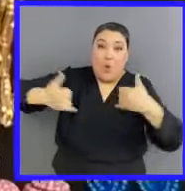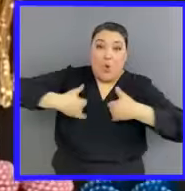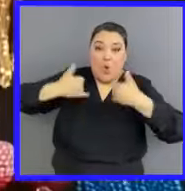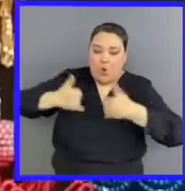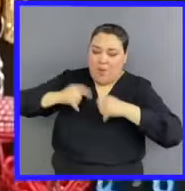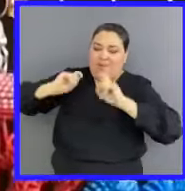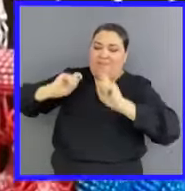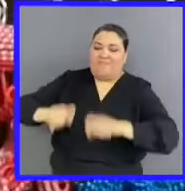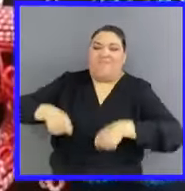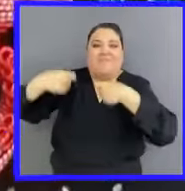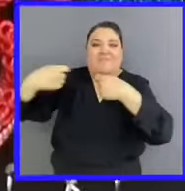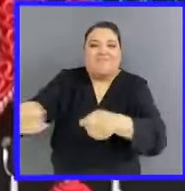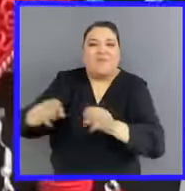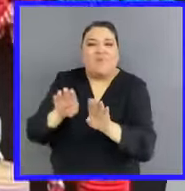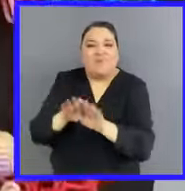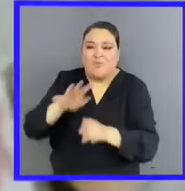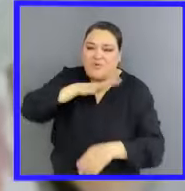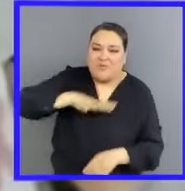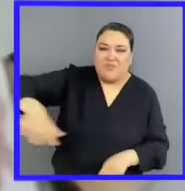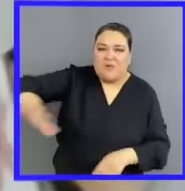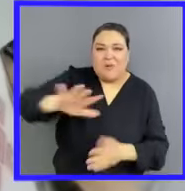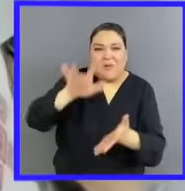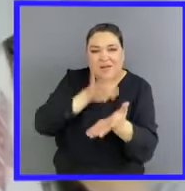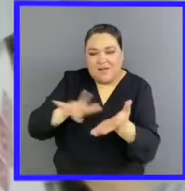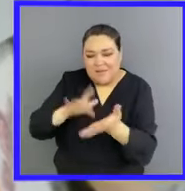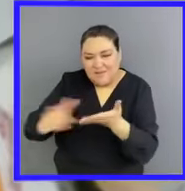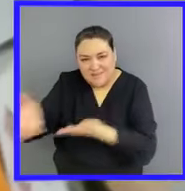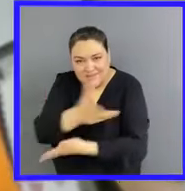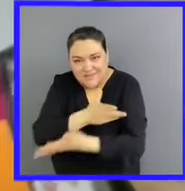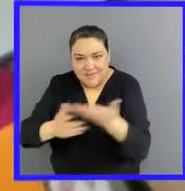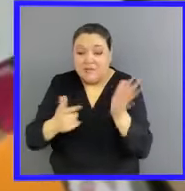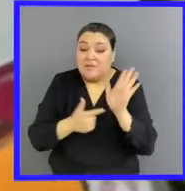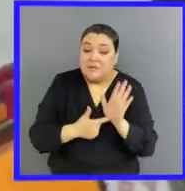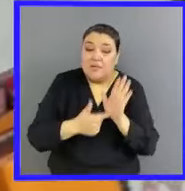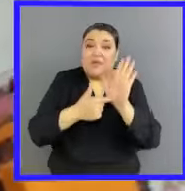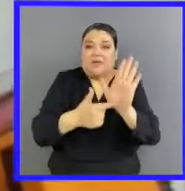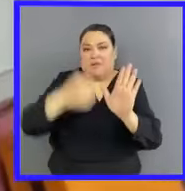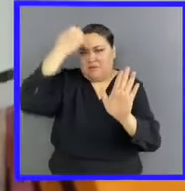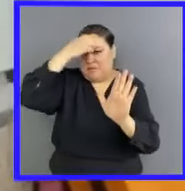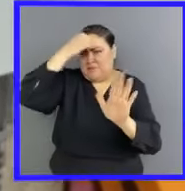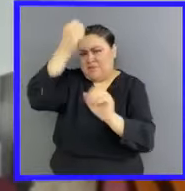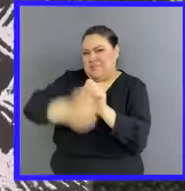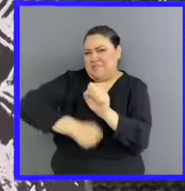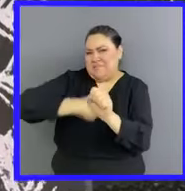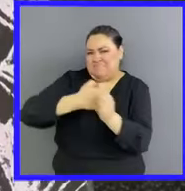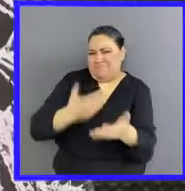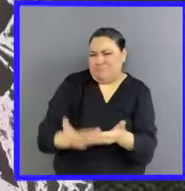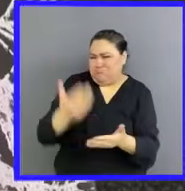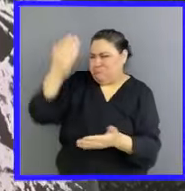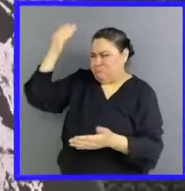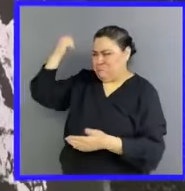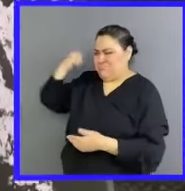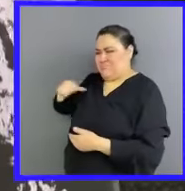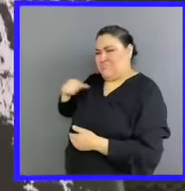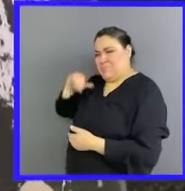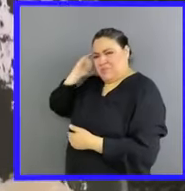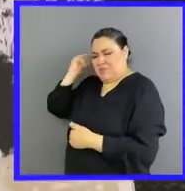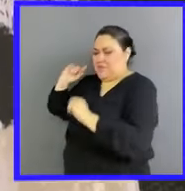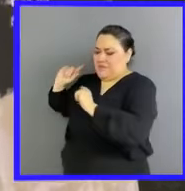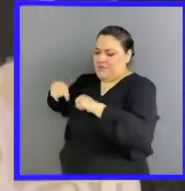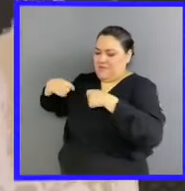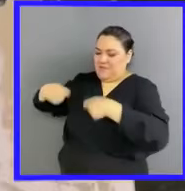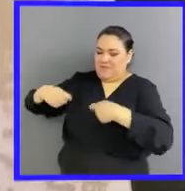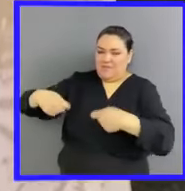apoyo a la comunidad y para visibilizar el conocimiento milenario de las comunidades indígenas, que incluso le mereció el